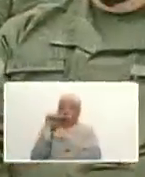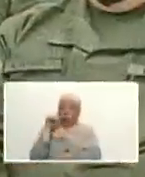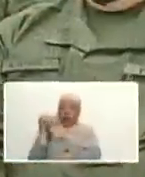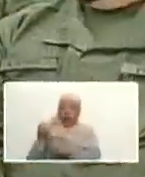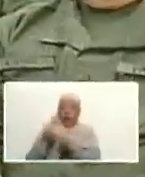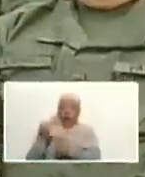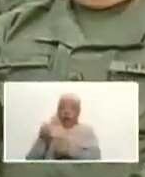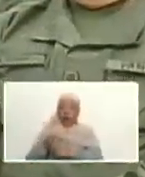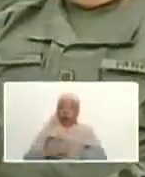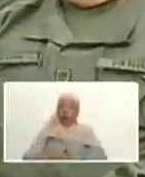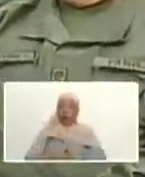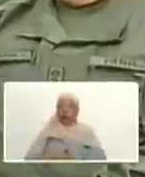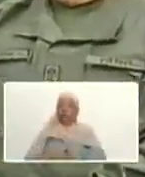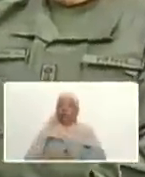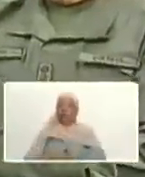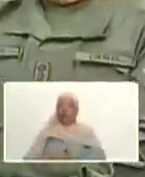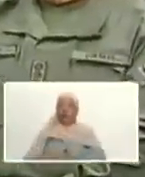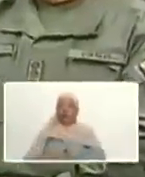Siempre lo digo.